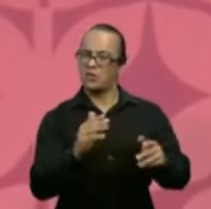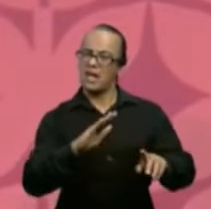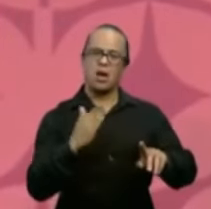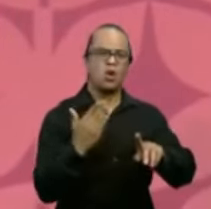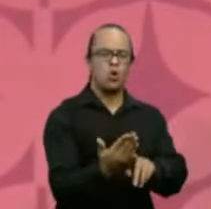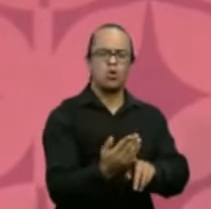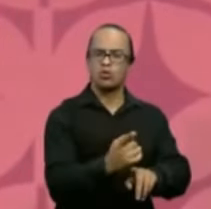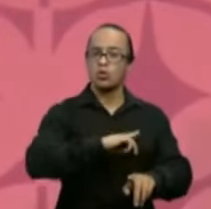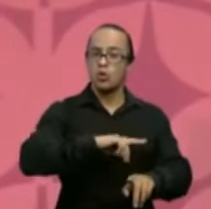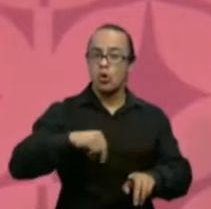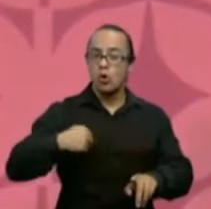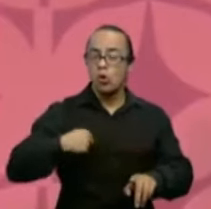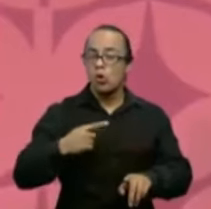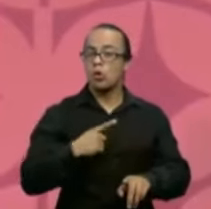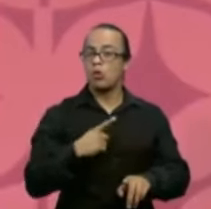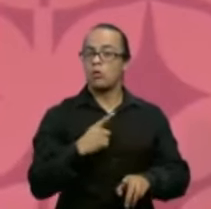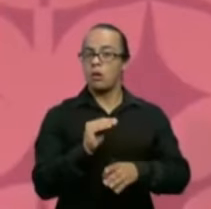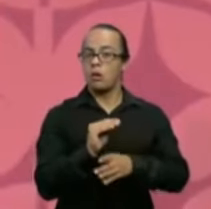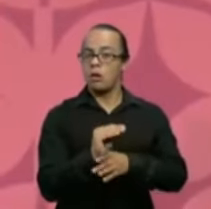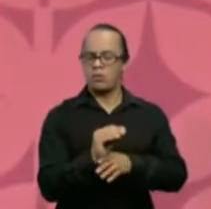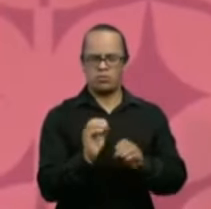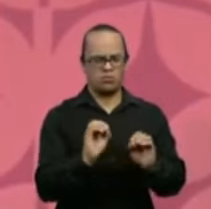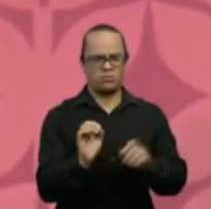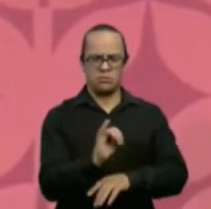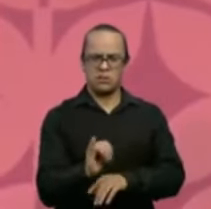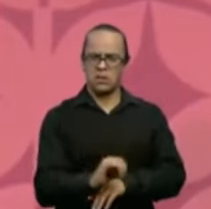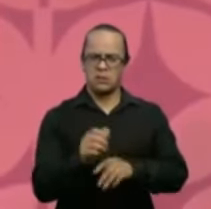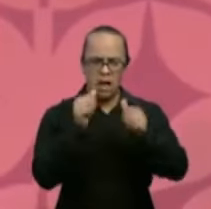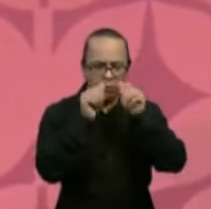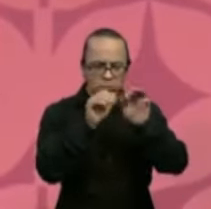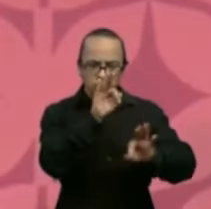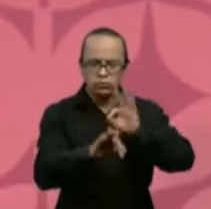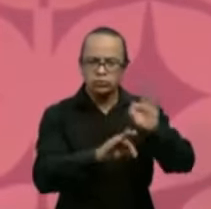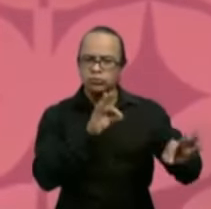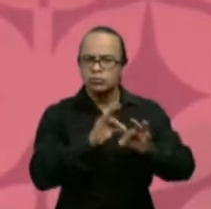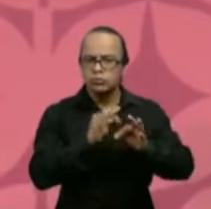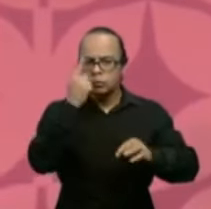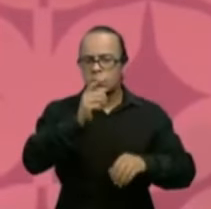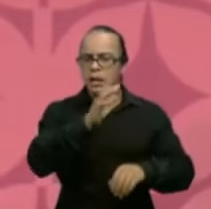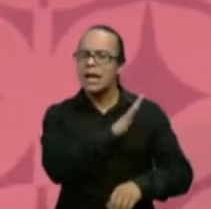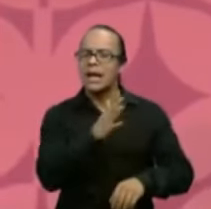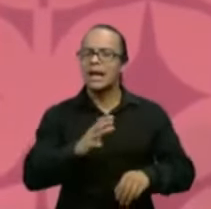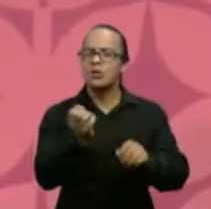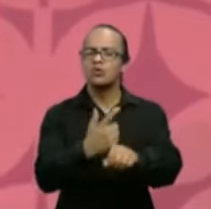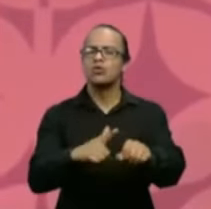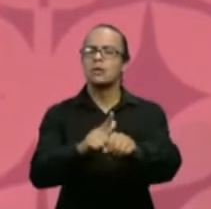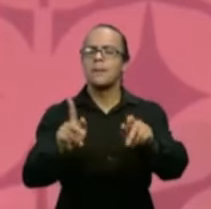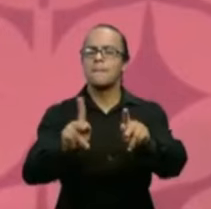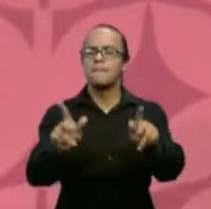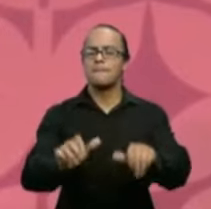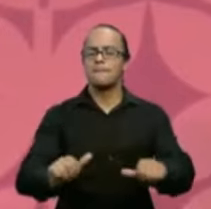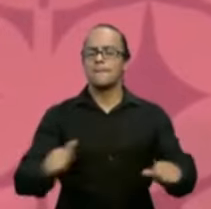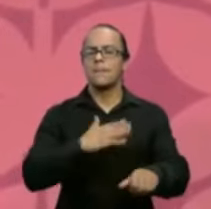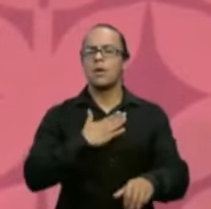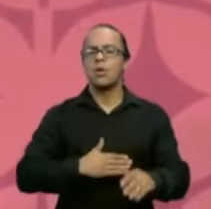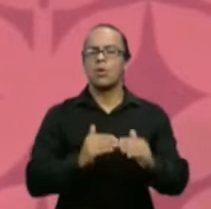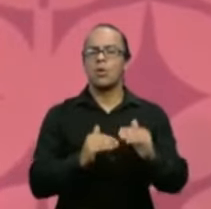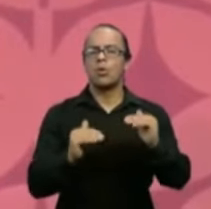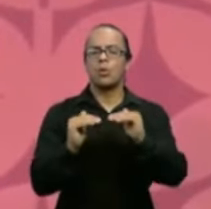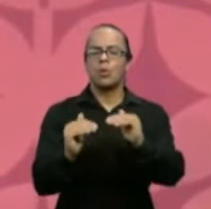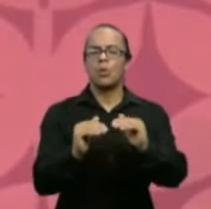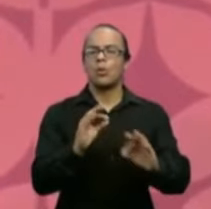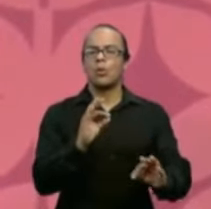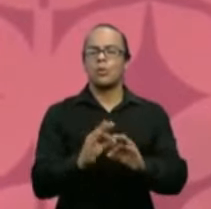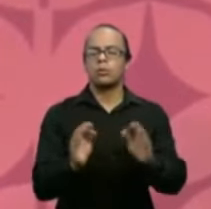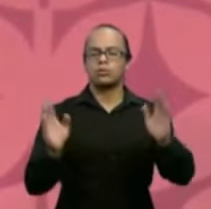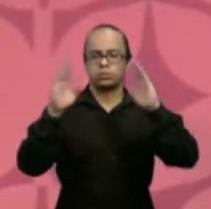ningún tipo de concesiones, propiciando las condiciones para tener una sociedad de paz, armonía y prosperidad. Lo